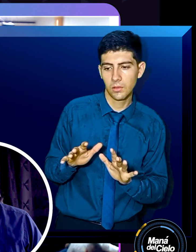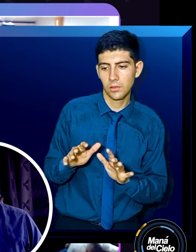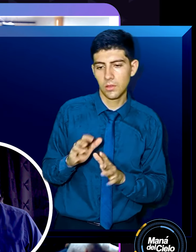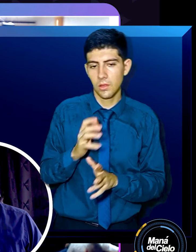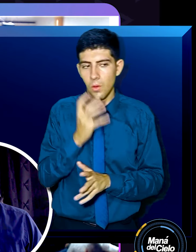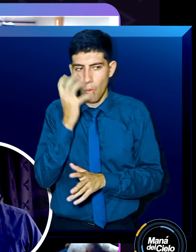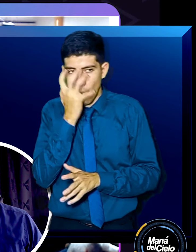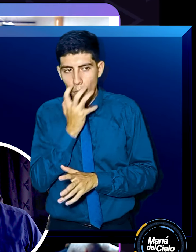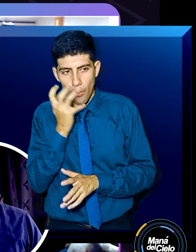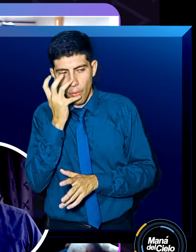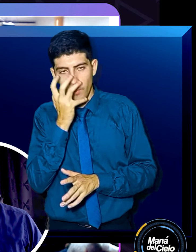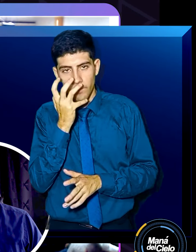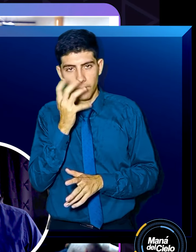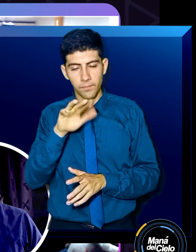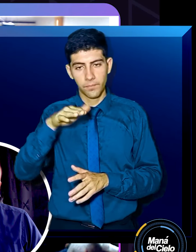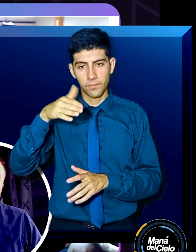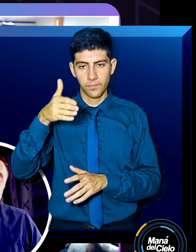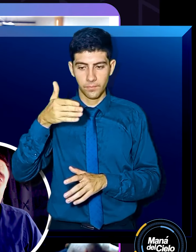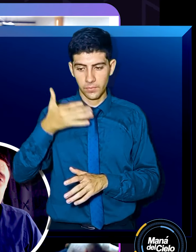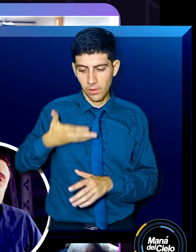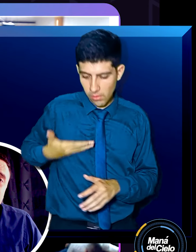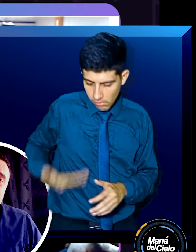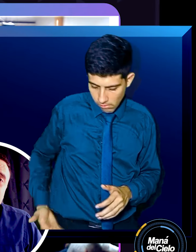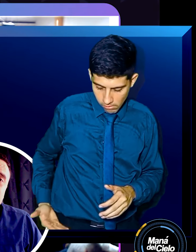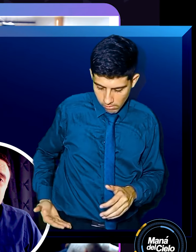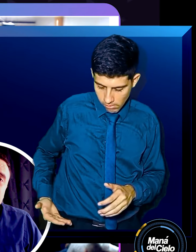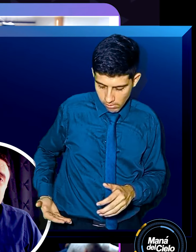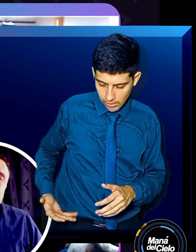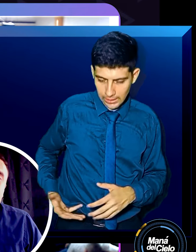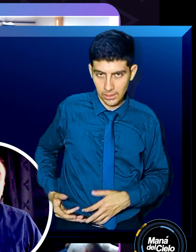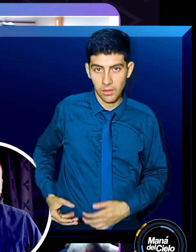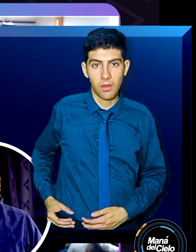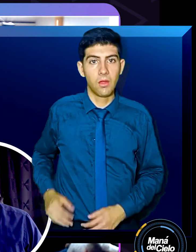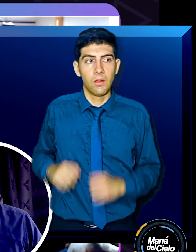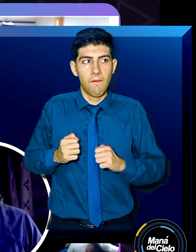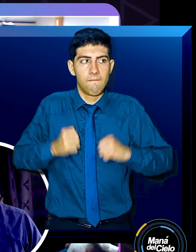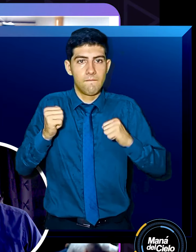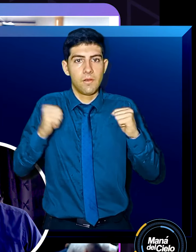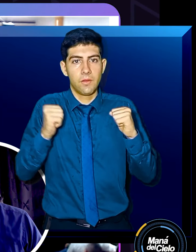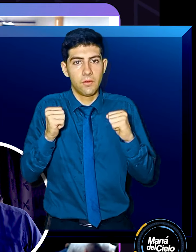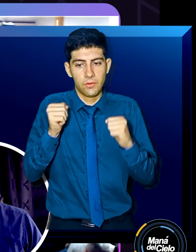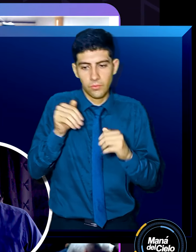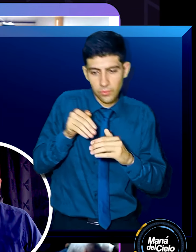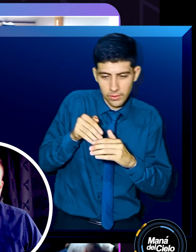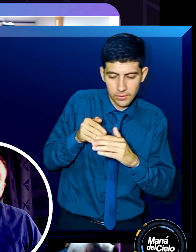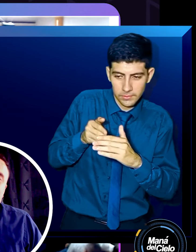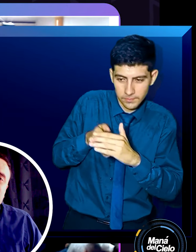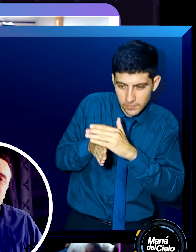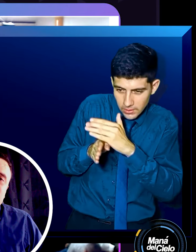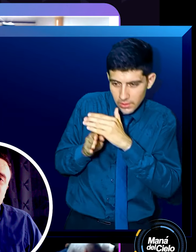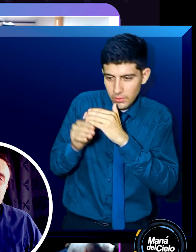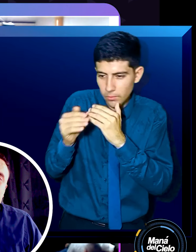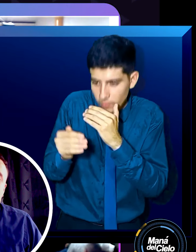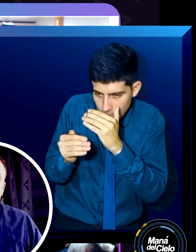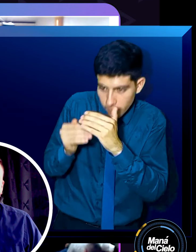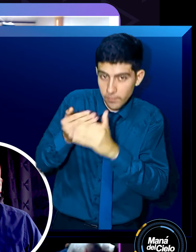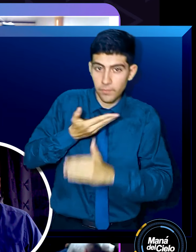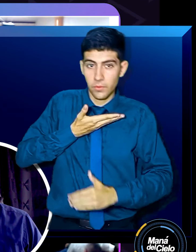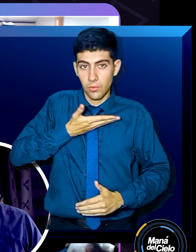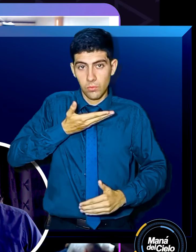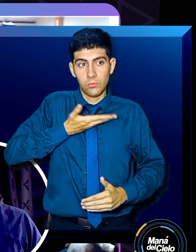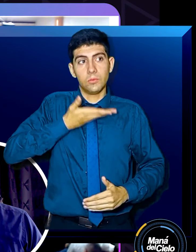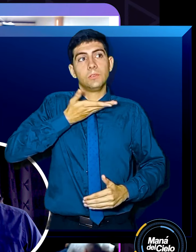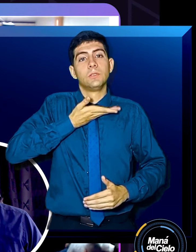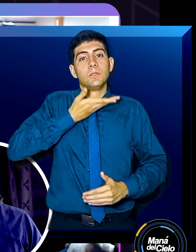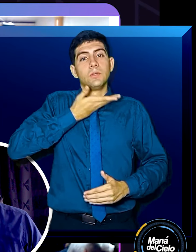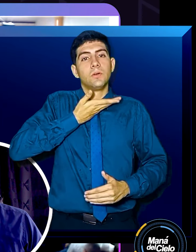hasta aquí, el agua de aquí para abajo está fresca, ¿cierto? A medida que se profundiza más, está más fresca. Está más